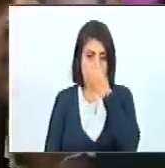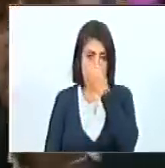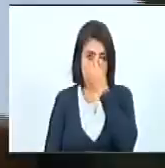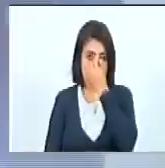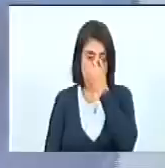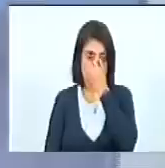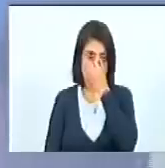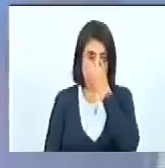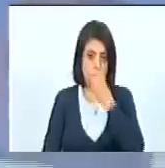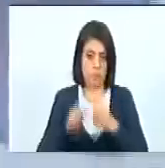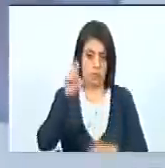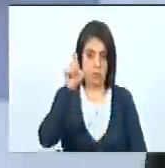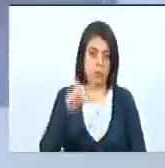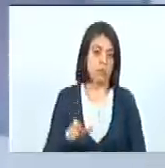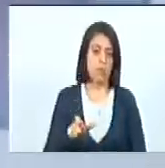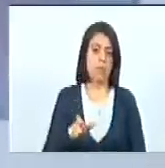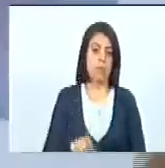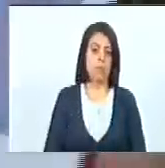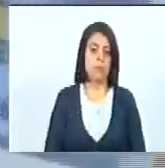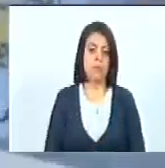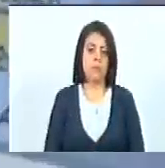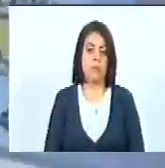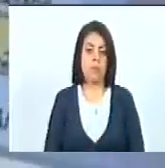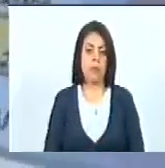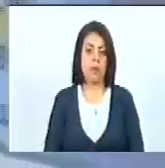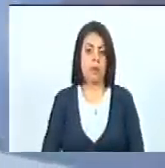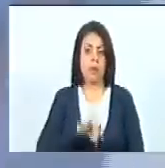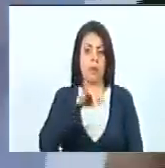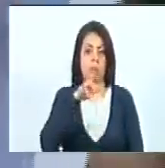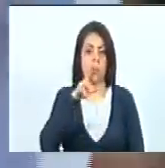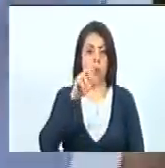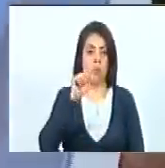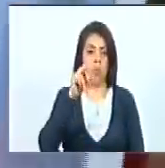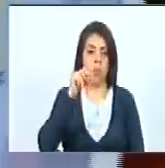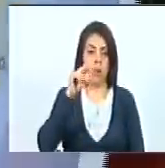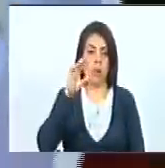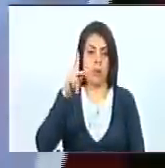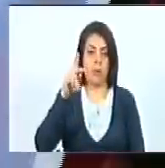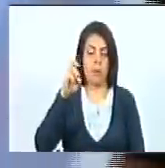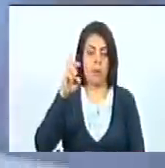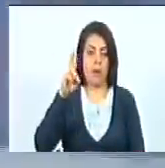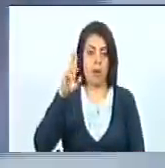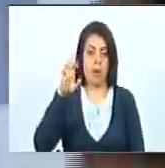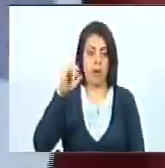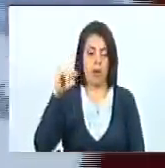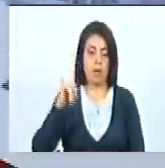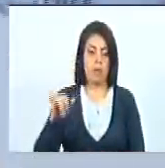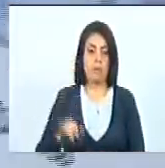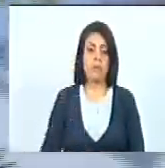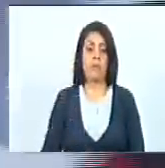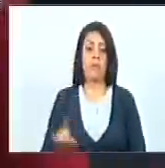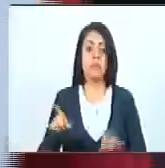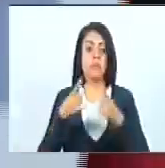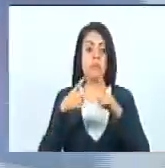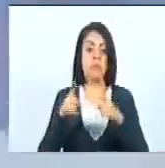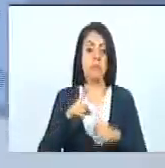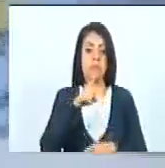al compañero, al ciudadano Juan Vicente Pérez Mora, quien